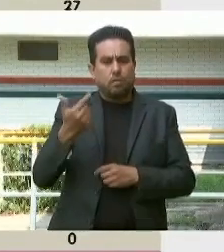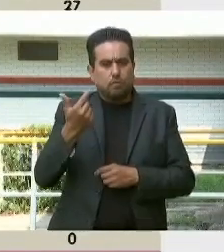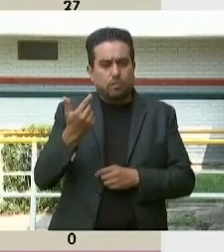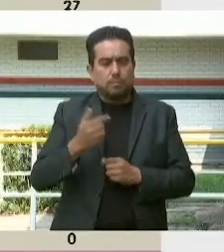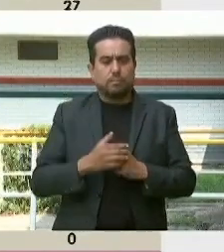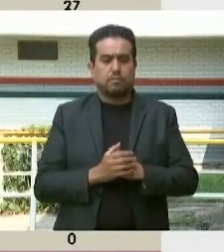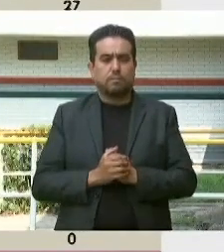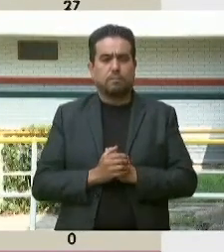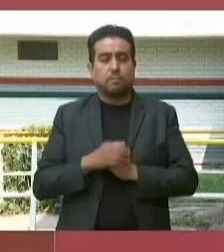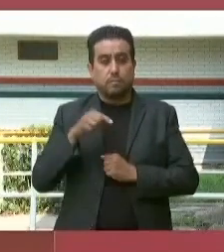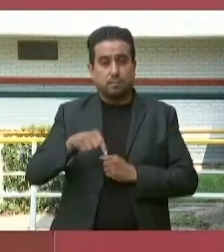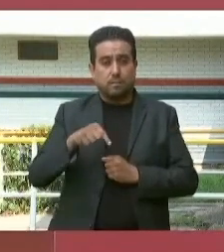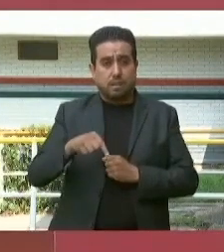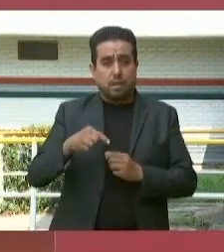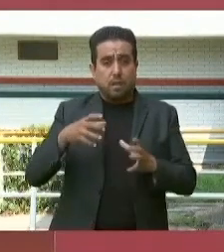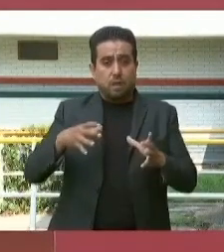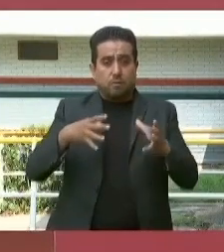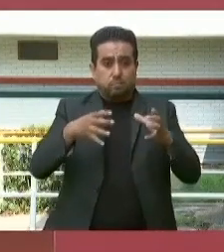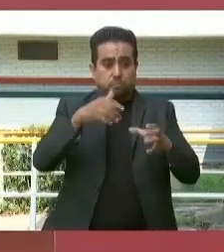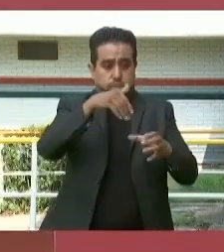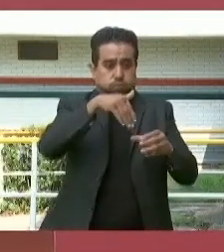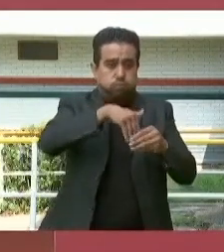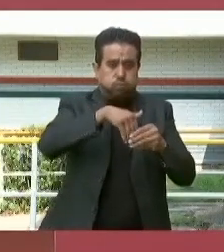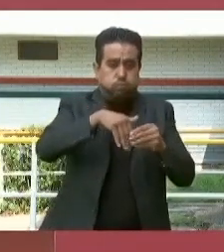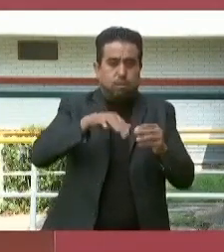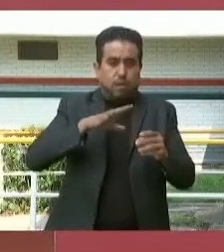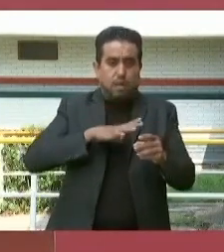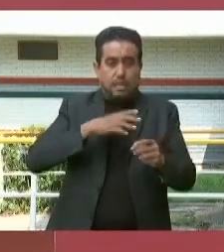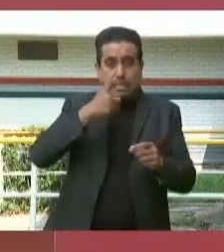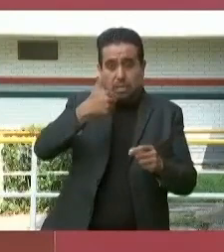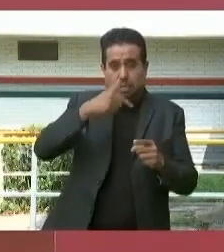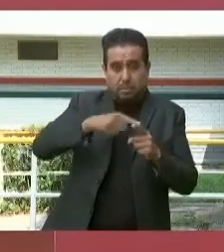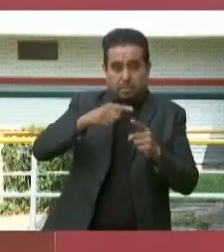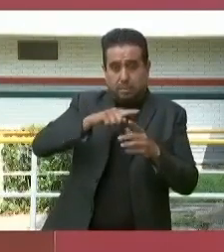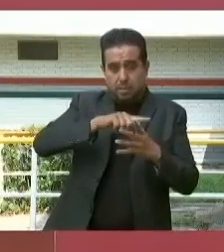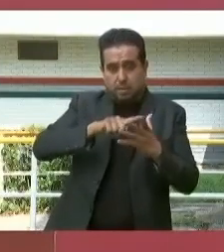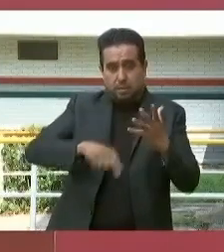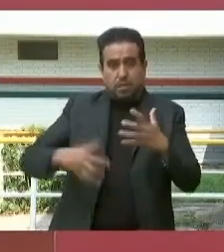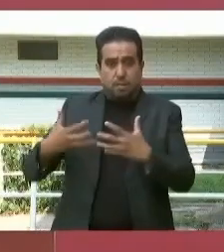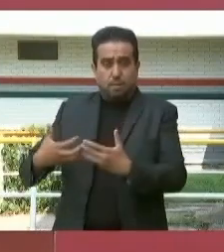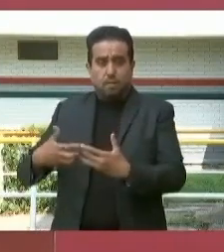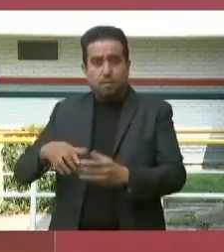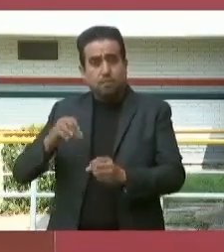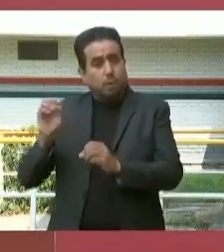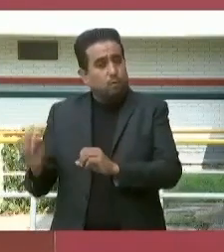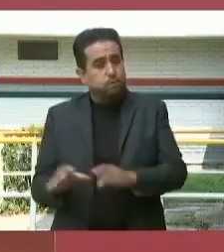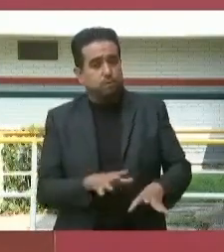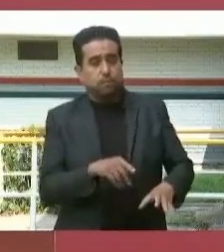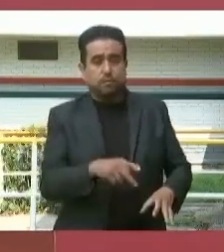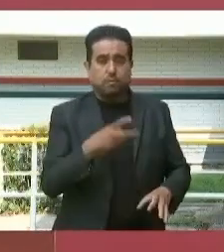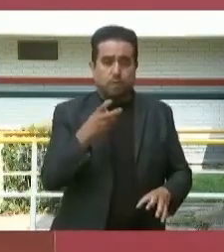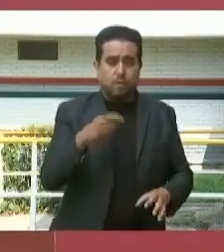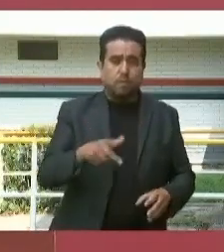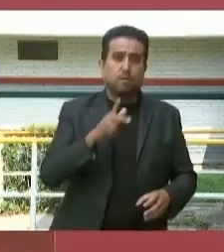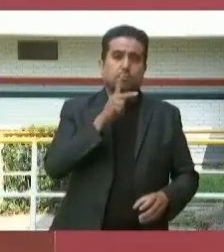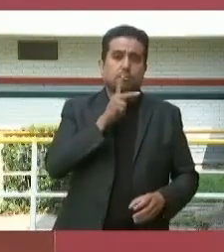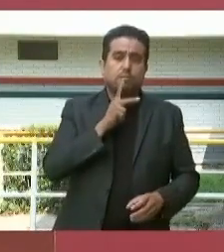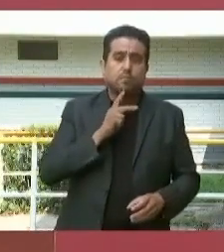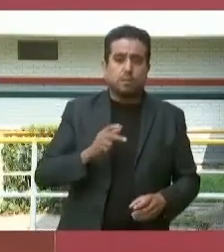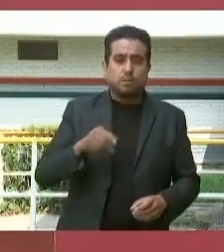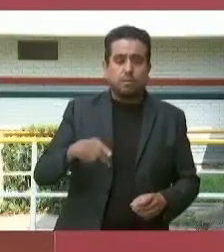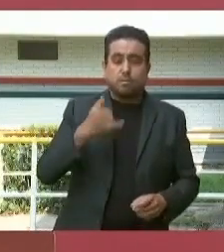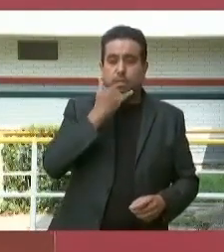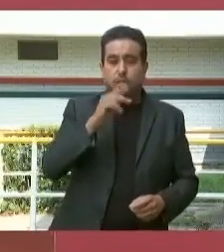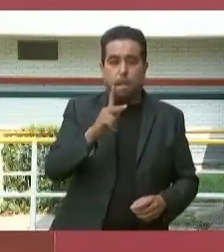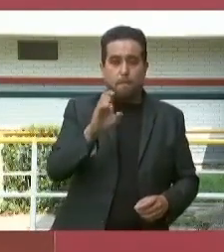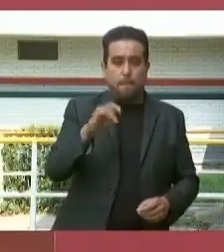tanques de almacenamiento en unas condiciones en las seis refinerías pues de abandono y petróleos méxicanos sus